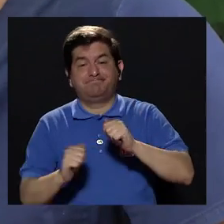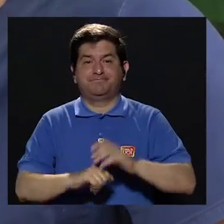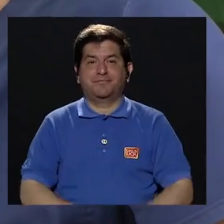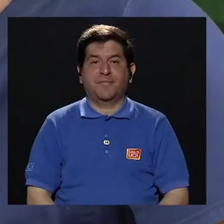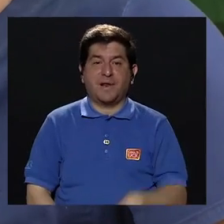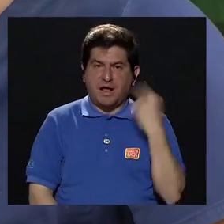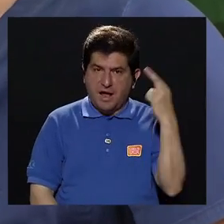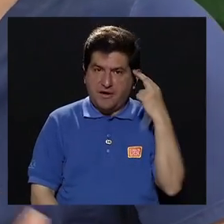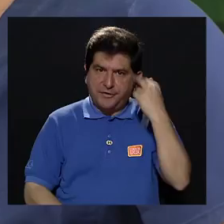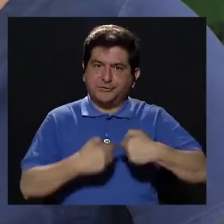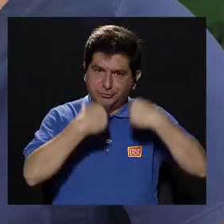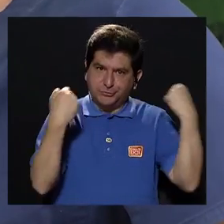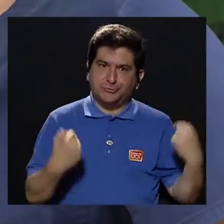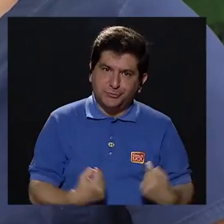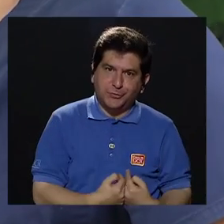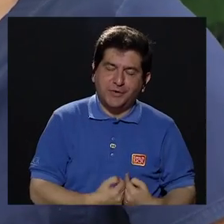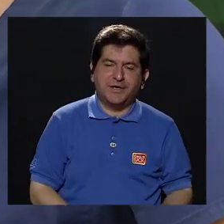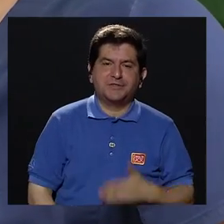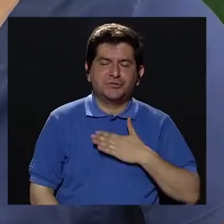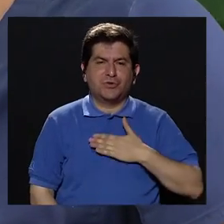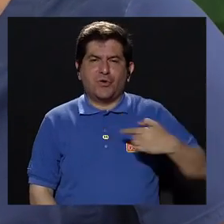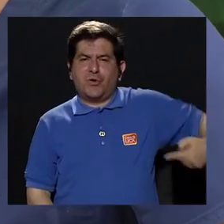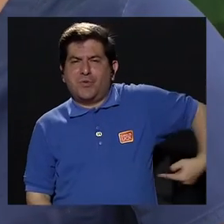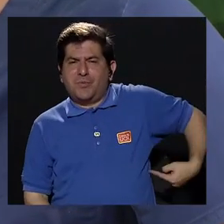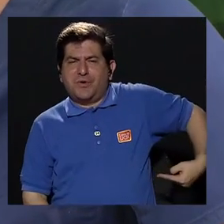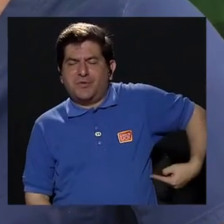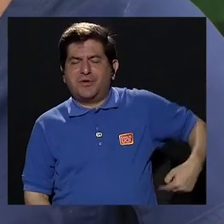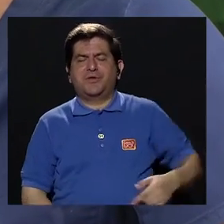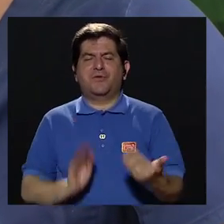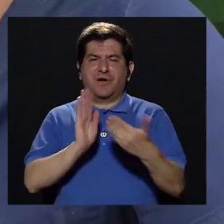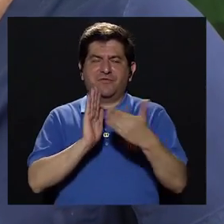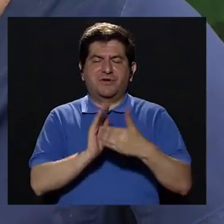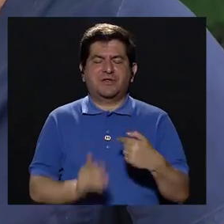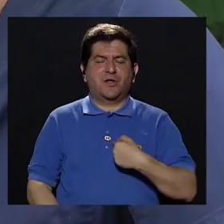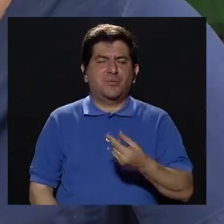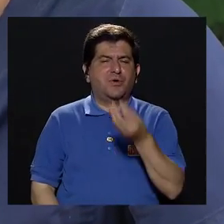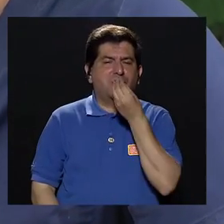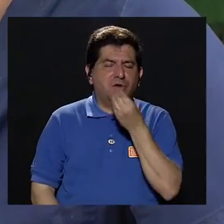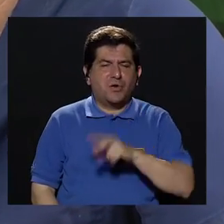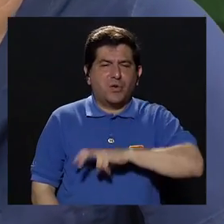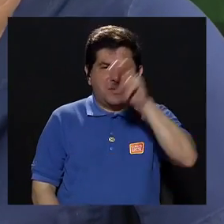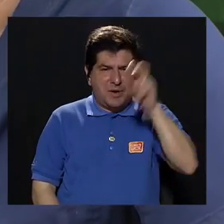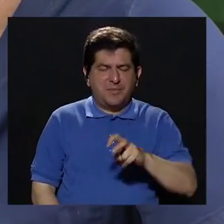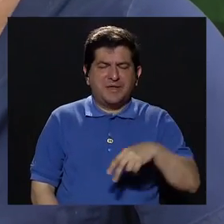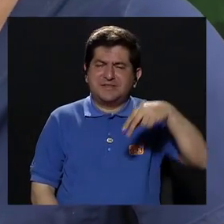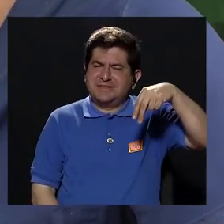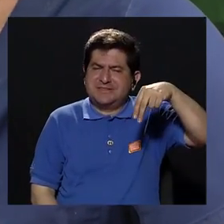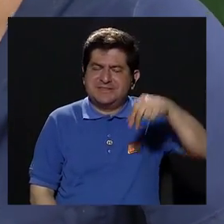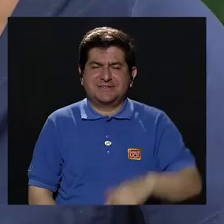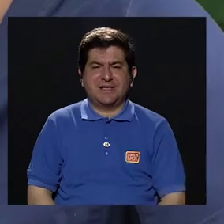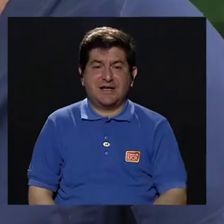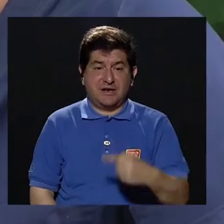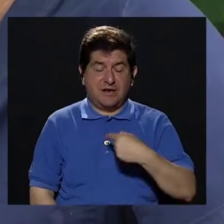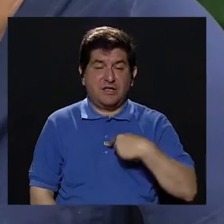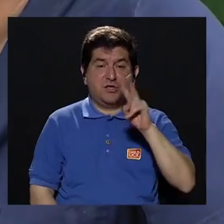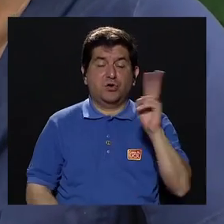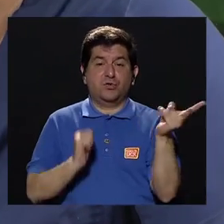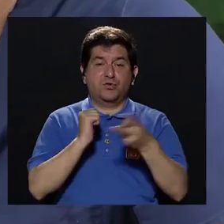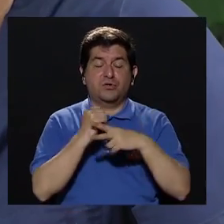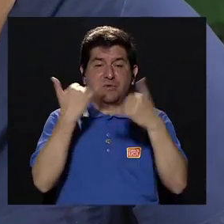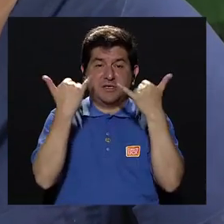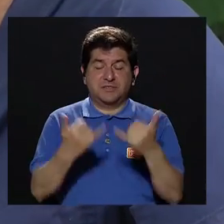morir del corazón. Mis riñones estaban afectados por estar comiendo pizza y mucha sal, etc. Y había